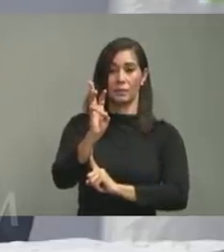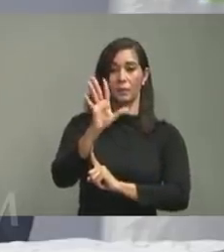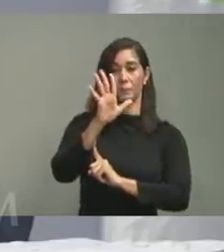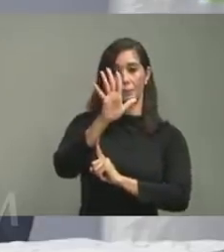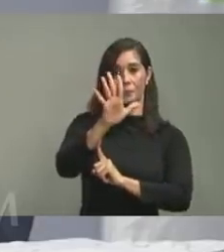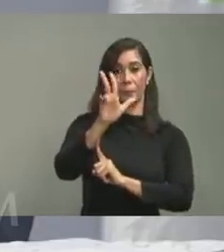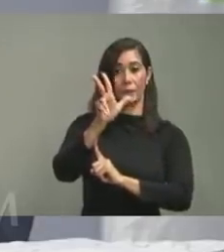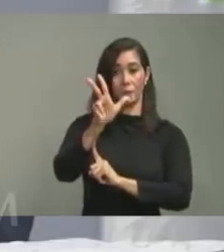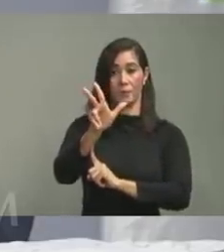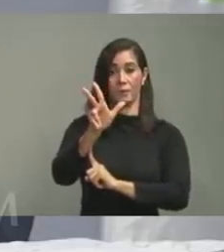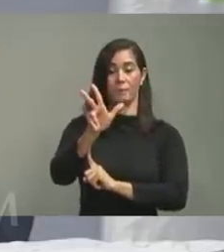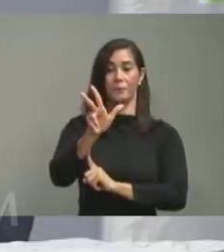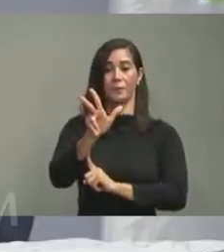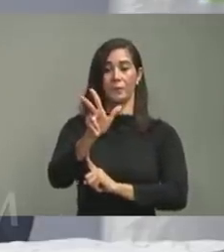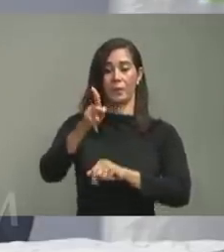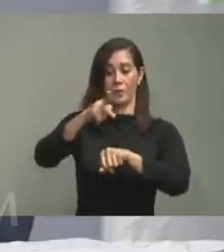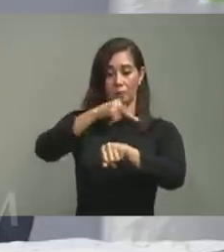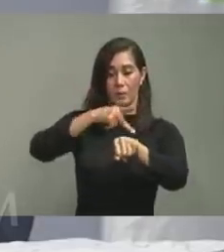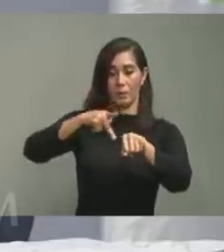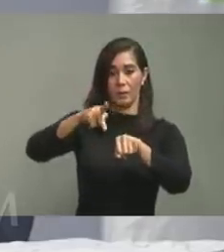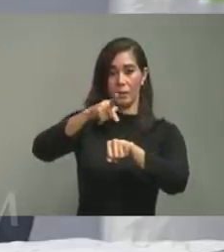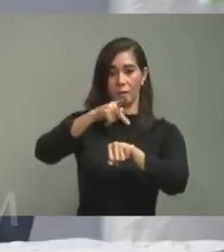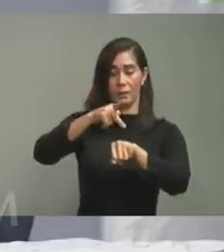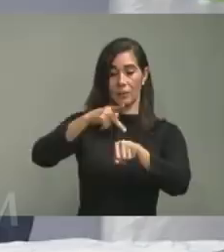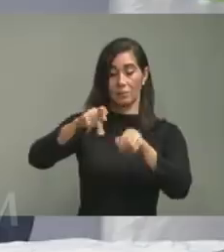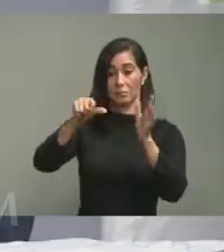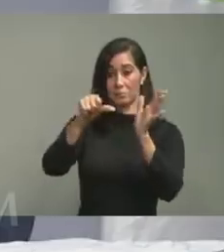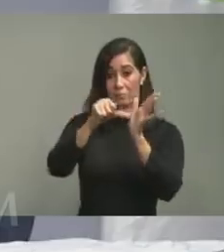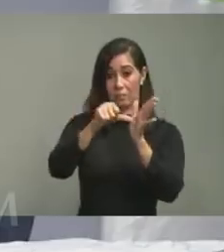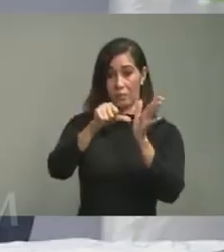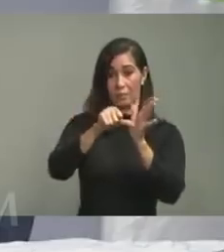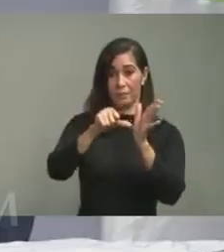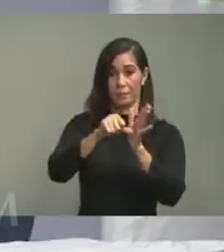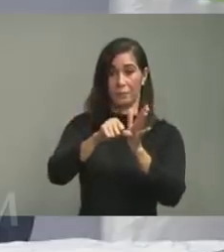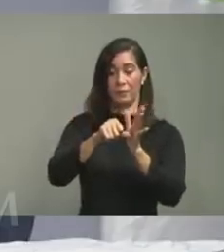53 corresponden a la provincia, al Gran Santo Domingo,